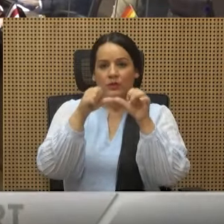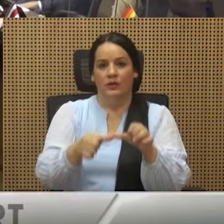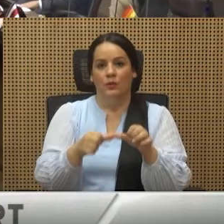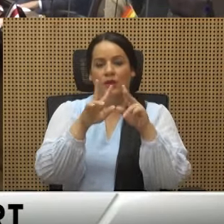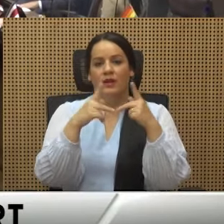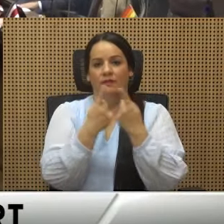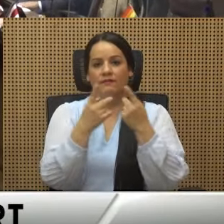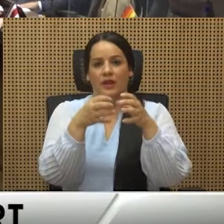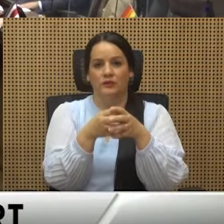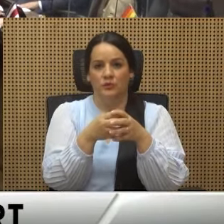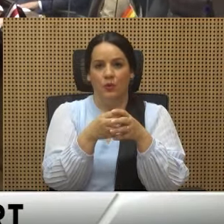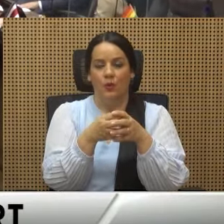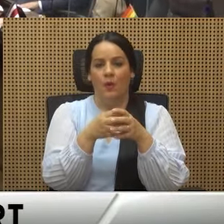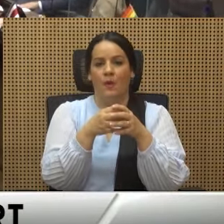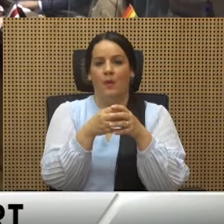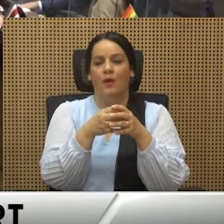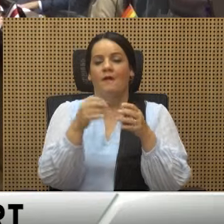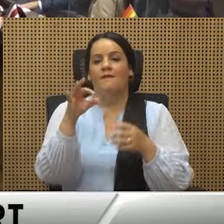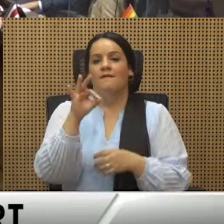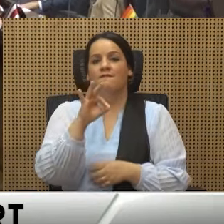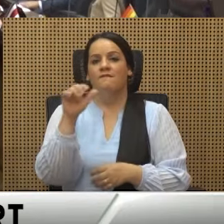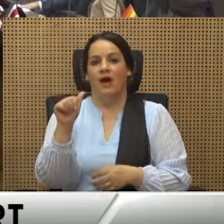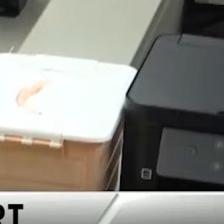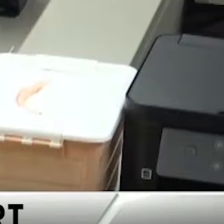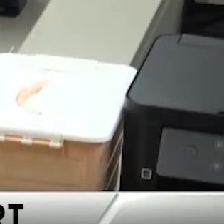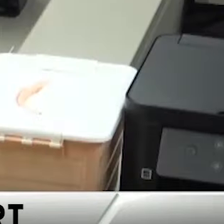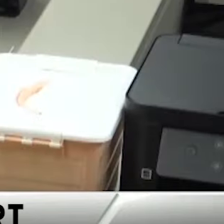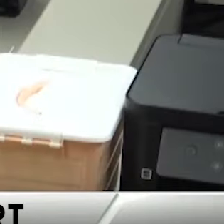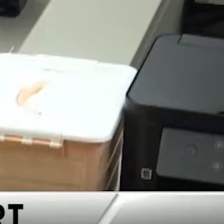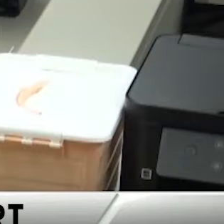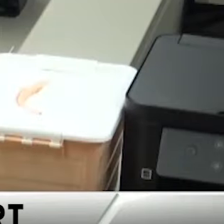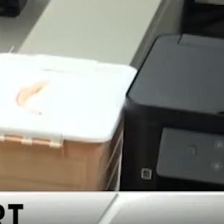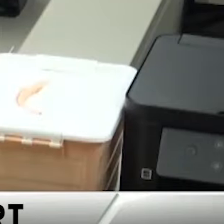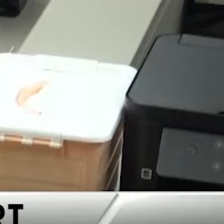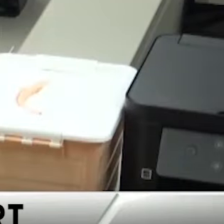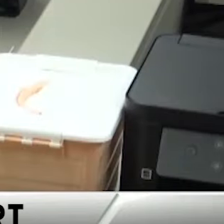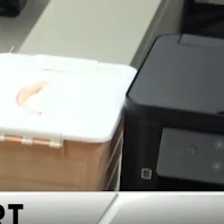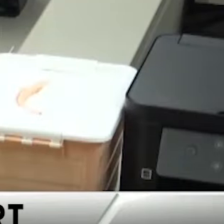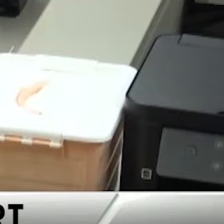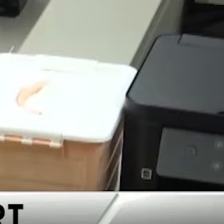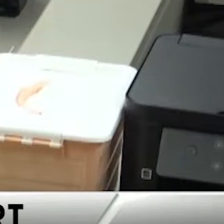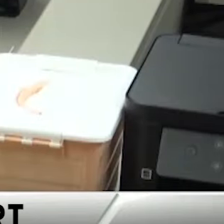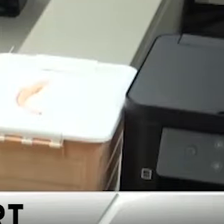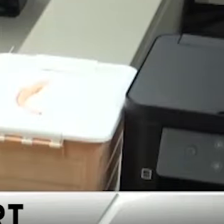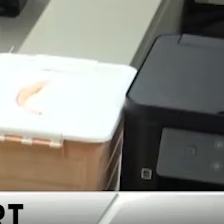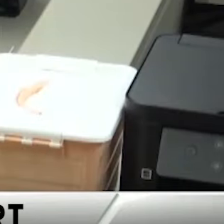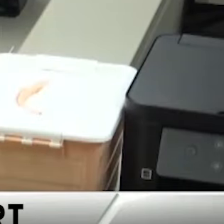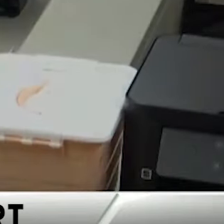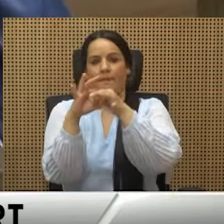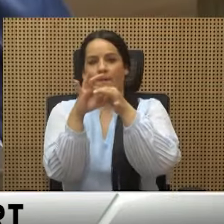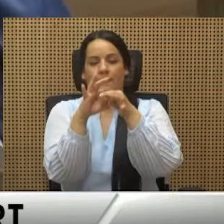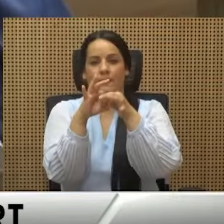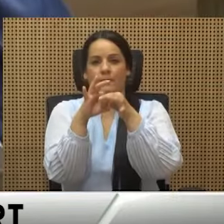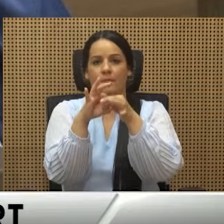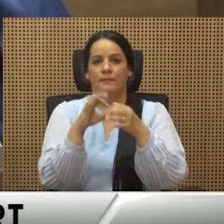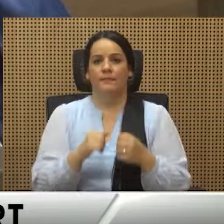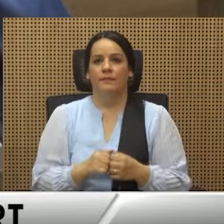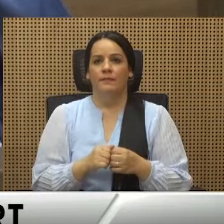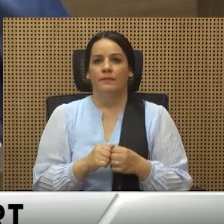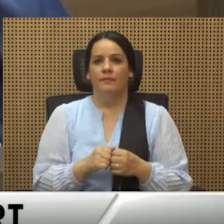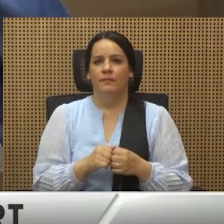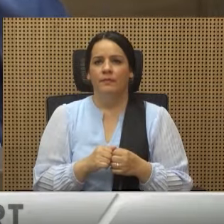30 diputados el plenario legislativo acogió recomendaciones del informe de mayoría presentado por la comisión investigadora de